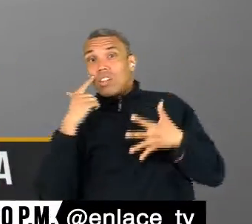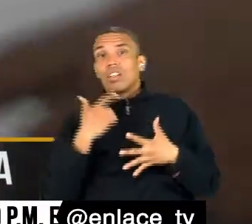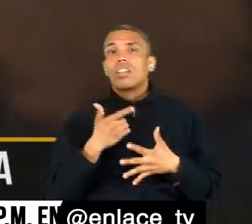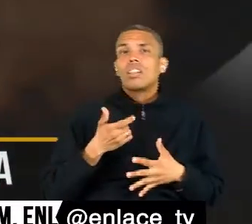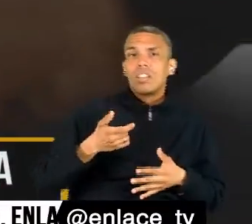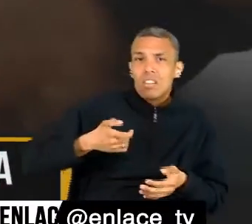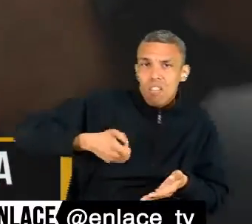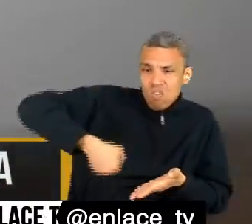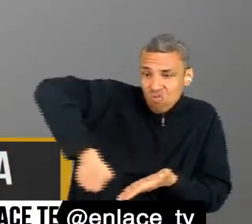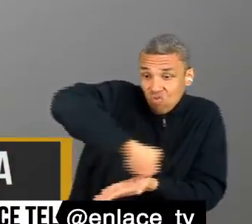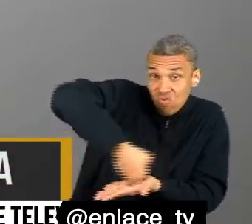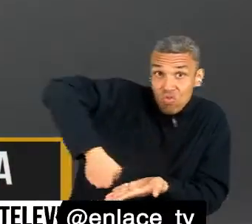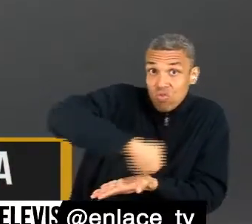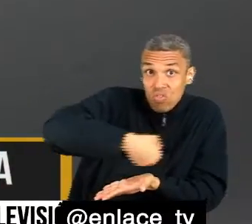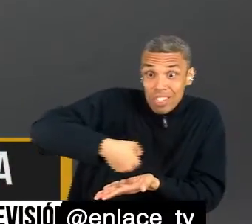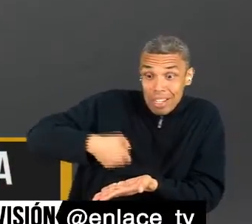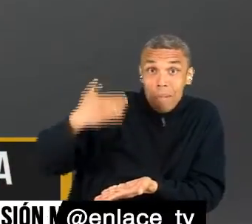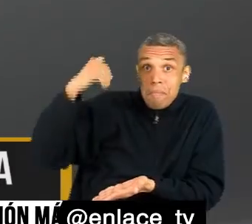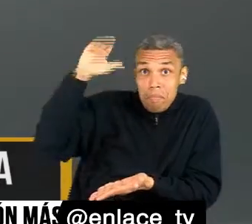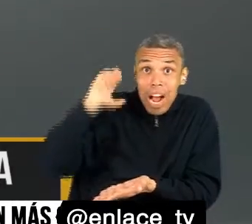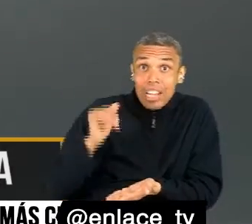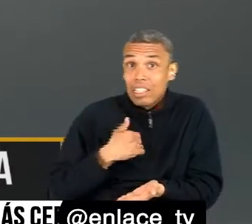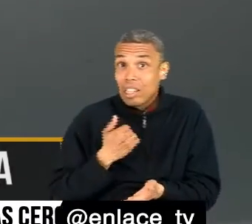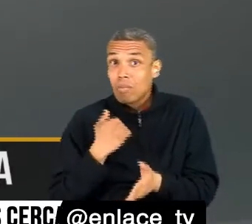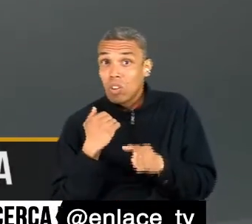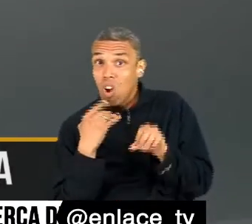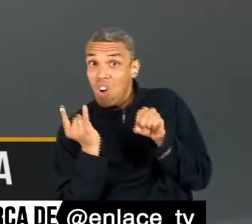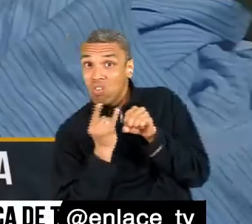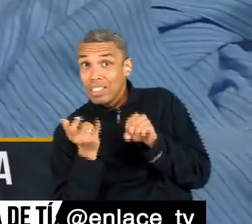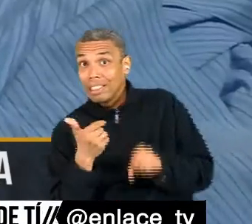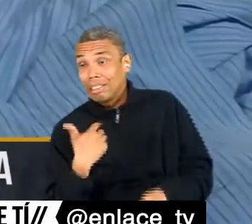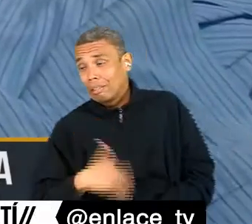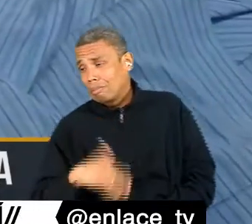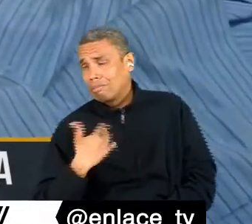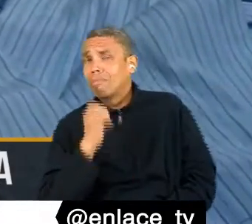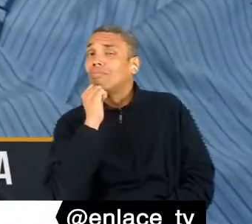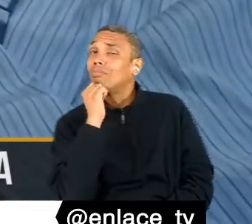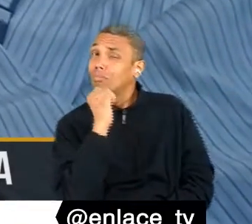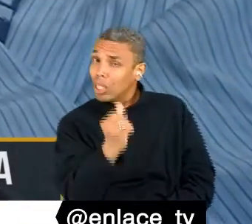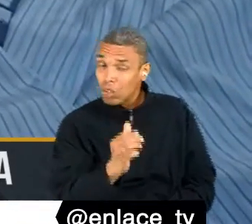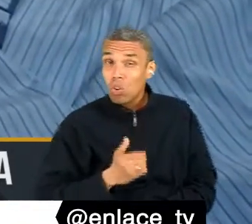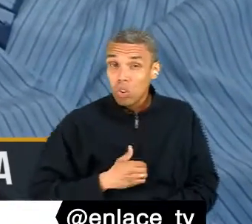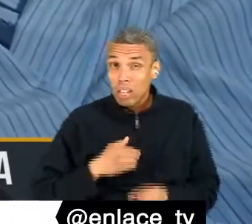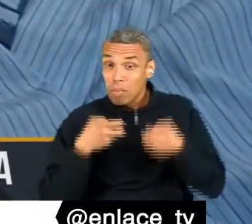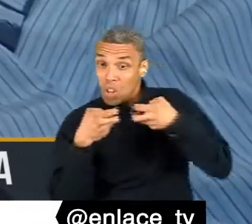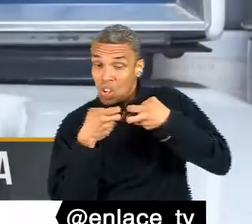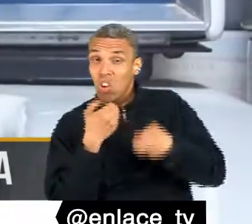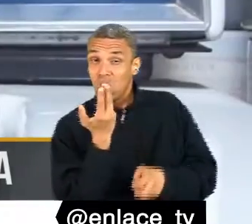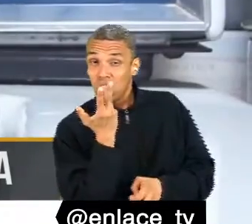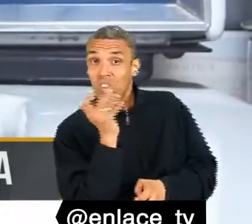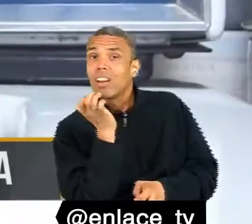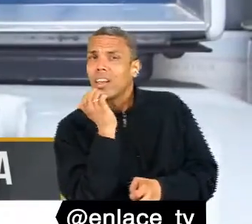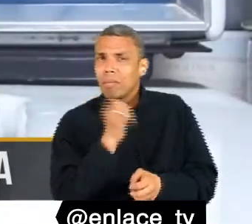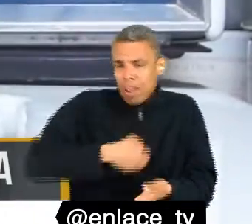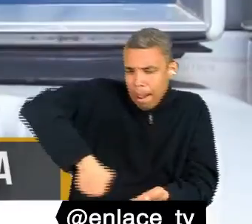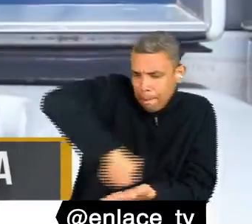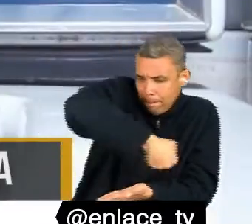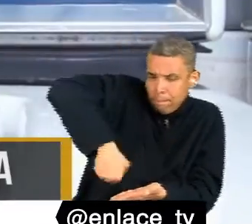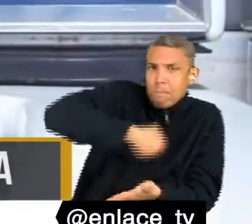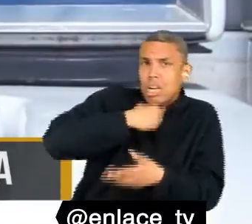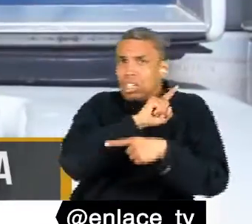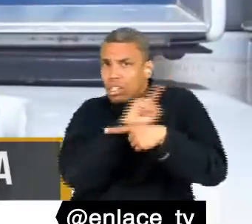como siempre, pues la invitación es a que usted haga uso eficiente del servicio, que planche una vez en la semana, que la